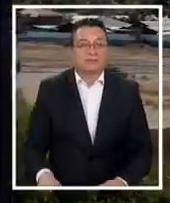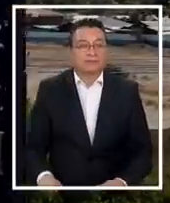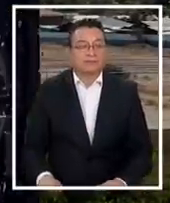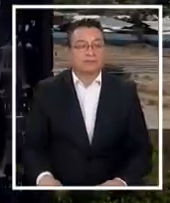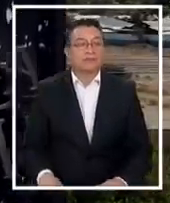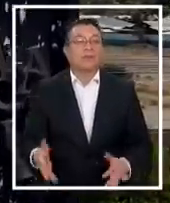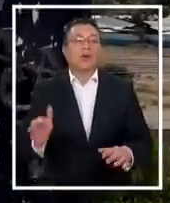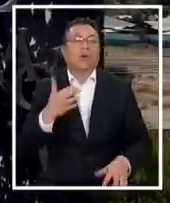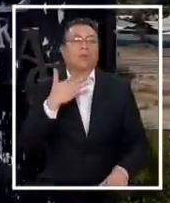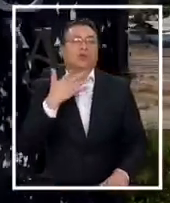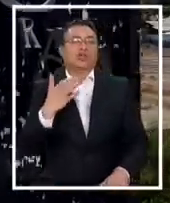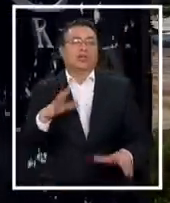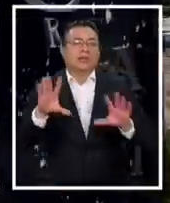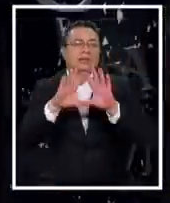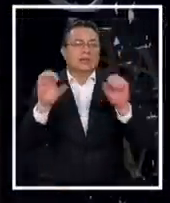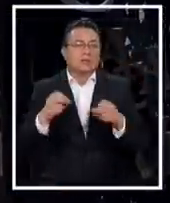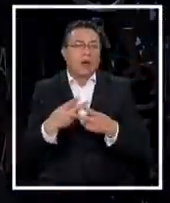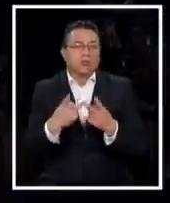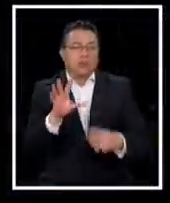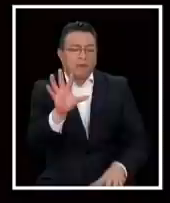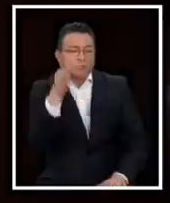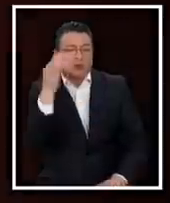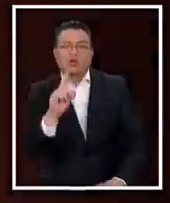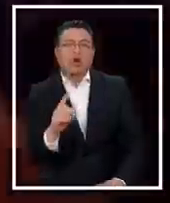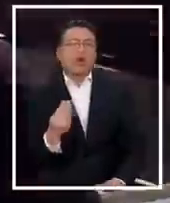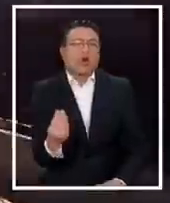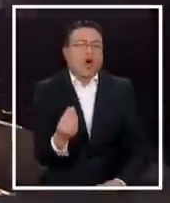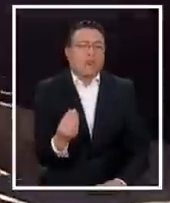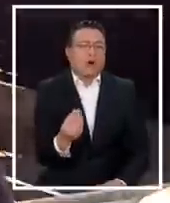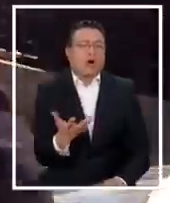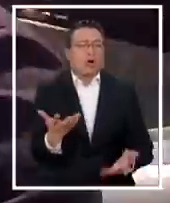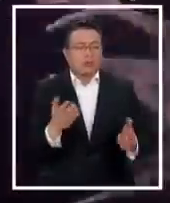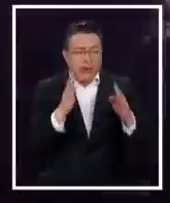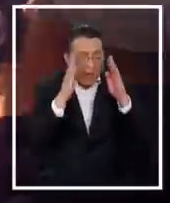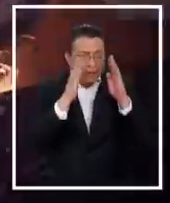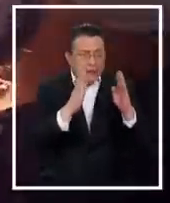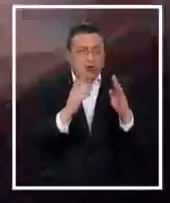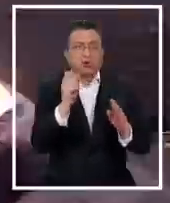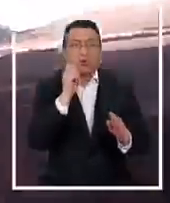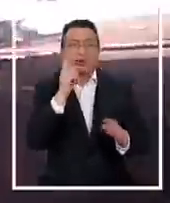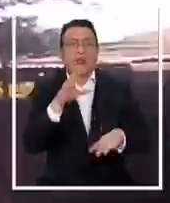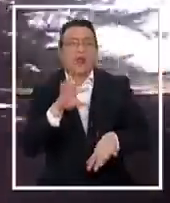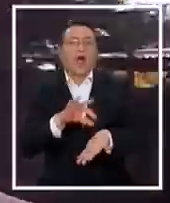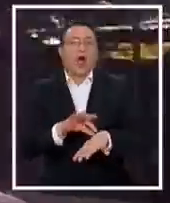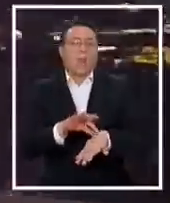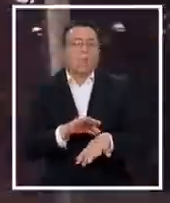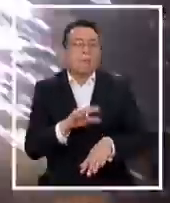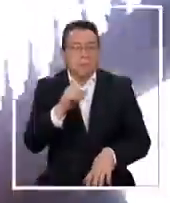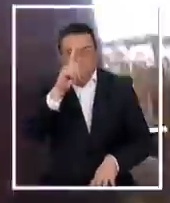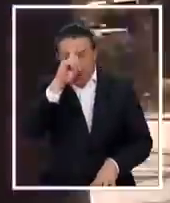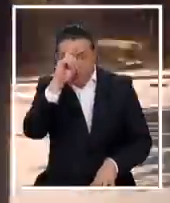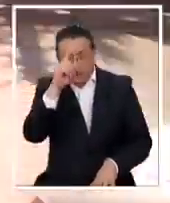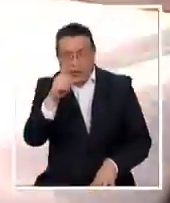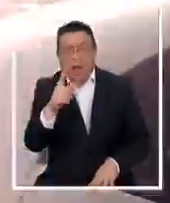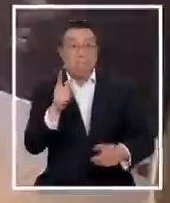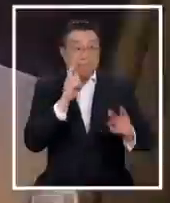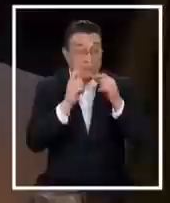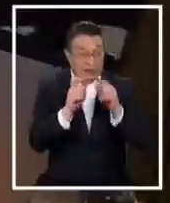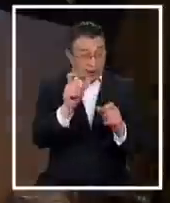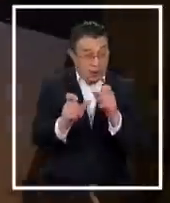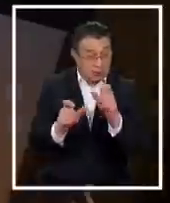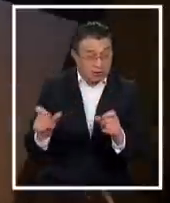¿Por qué el sistema público de salud no lo detectó? ¿Qué tipo de atenciones hizo en los hospitales? ¿Estuvieron en riesgo sus